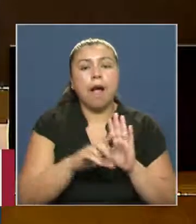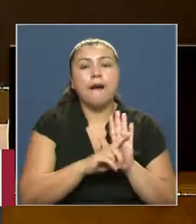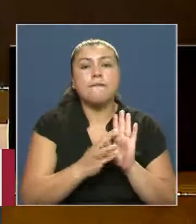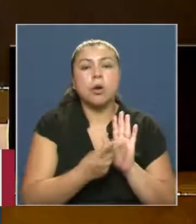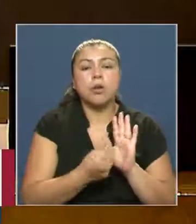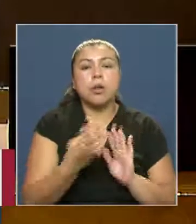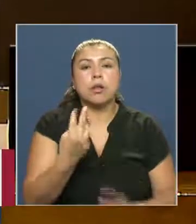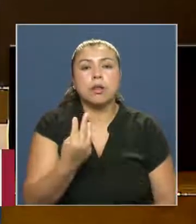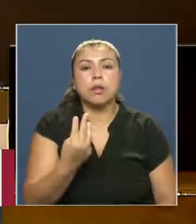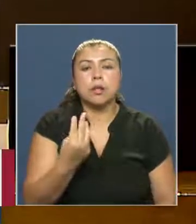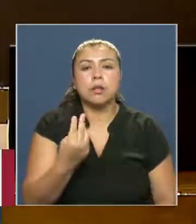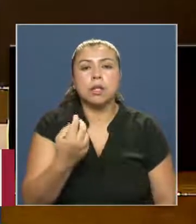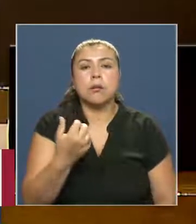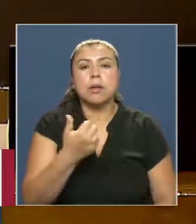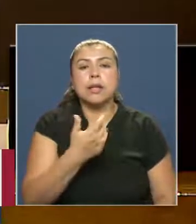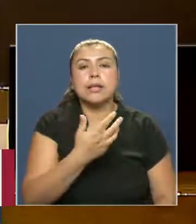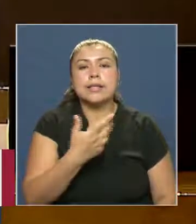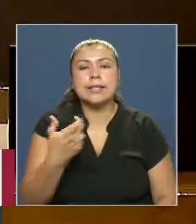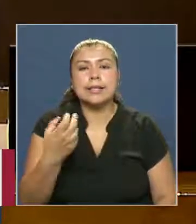número